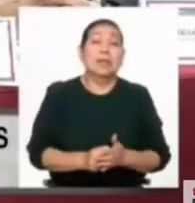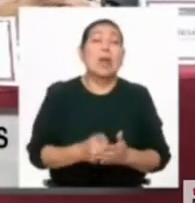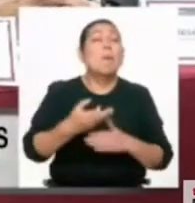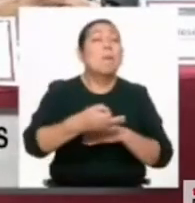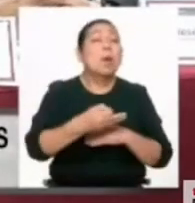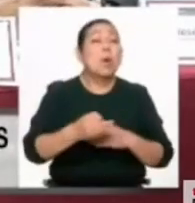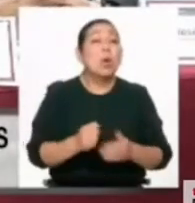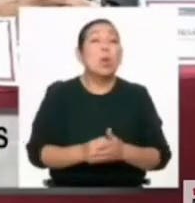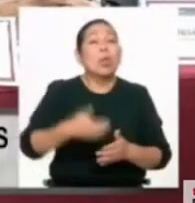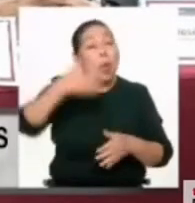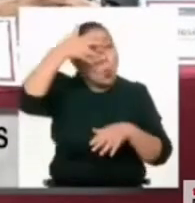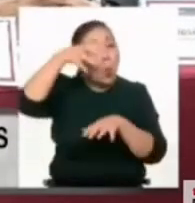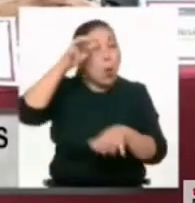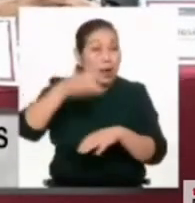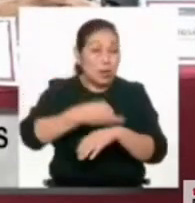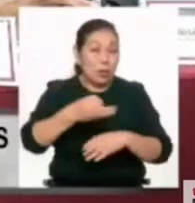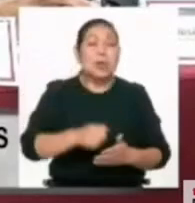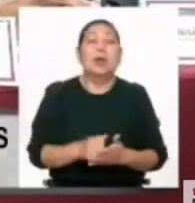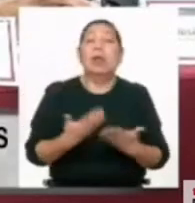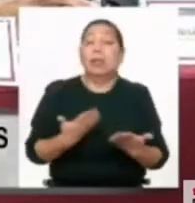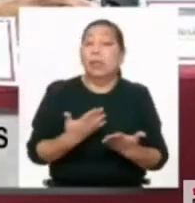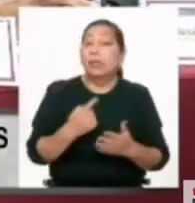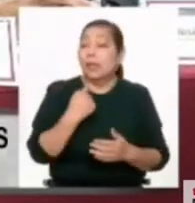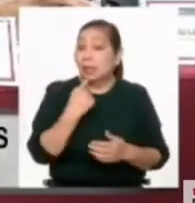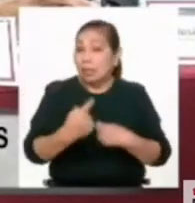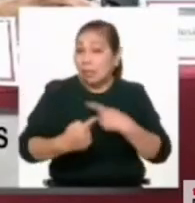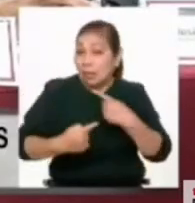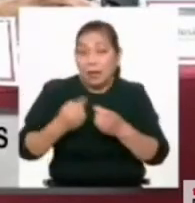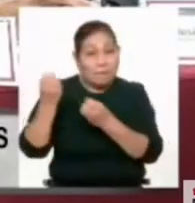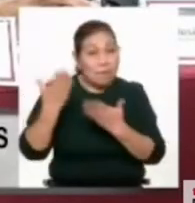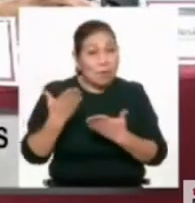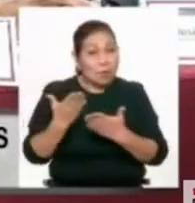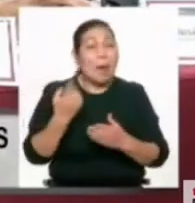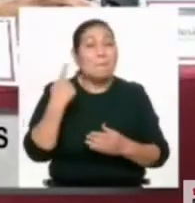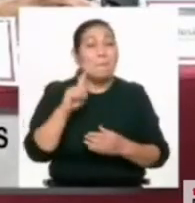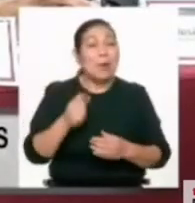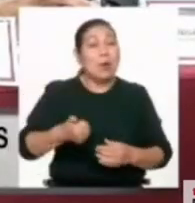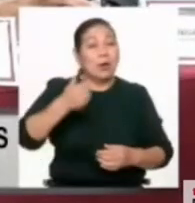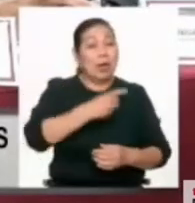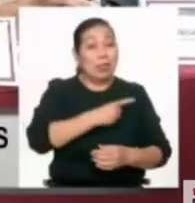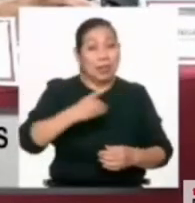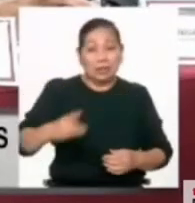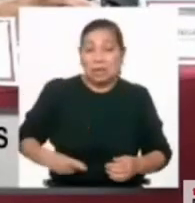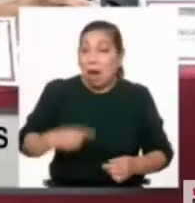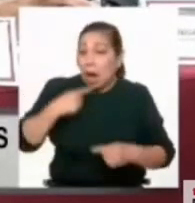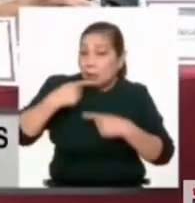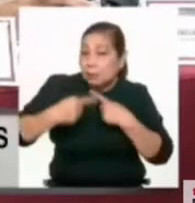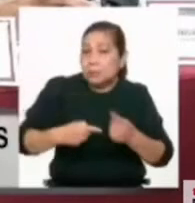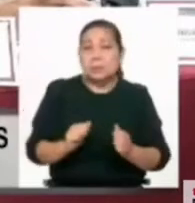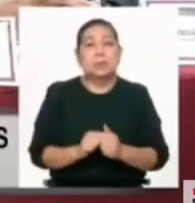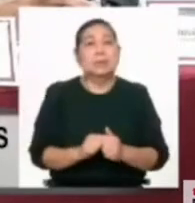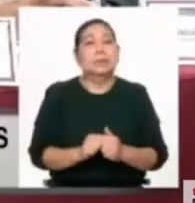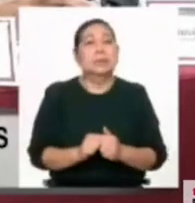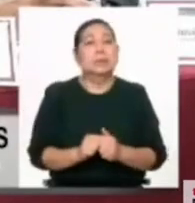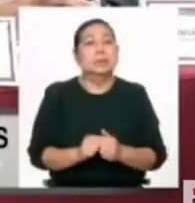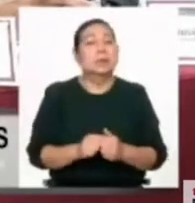Chadia, provincia de Huánuco, donde según las versiones y la información y la denuncia hecha por la directora del plantel, se